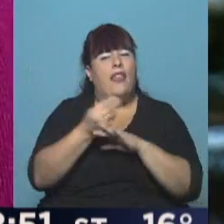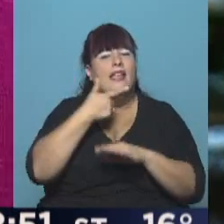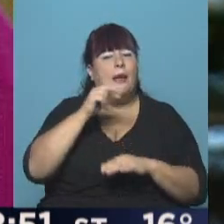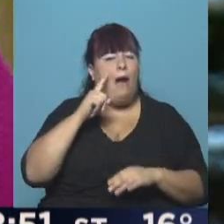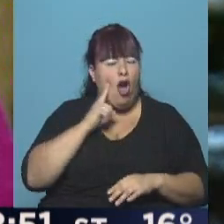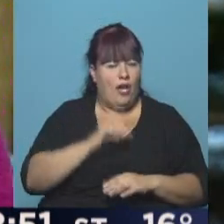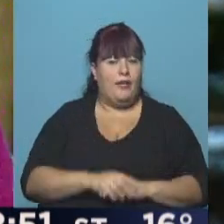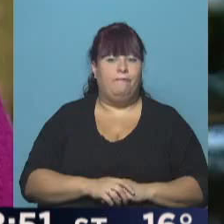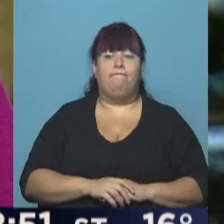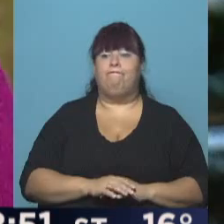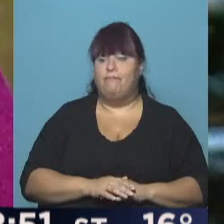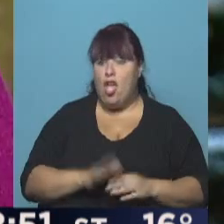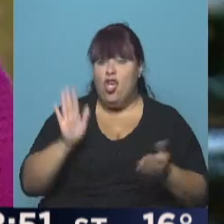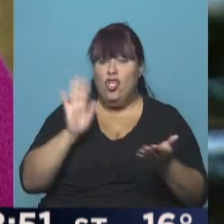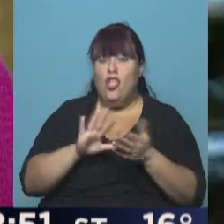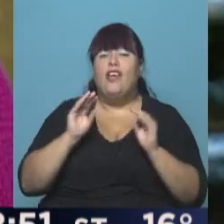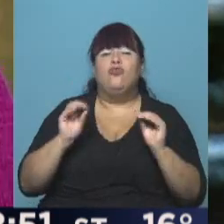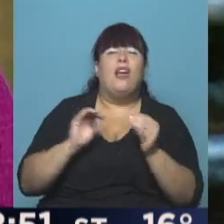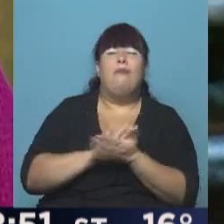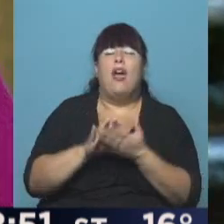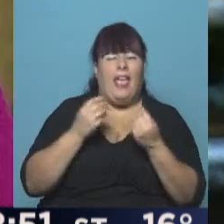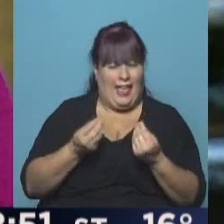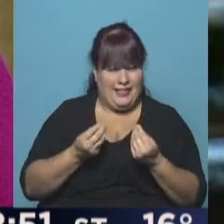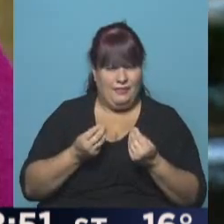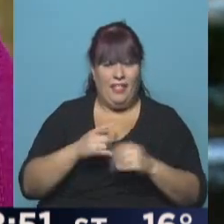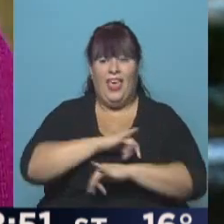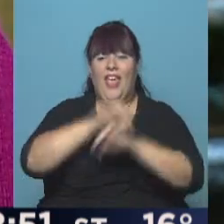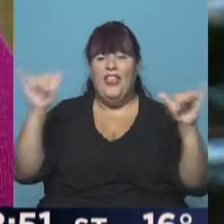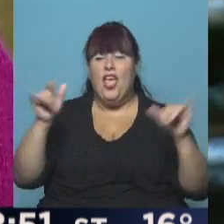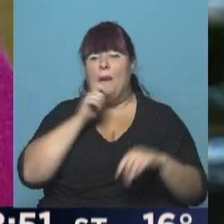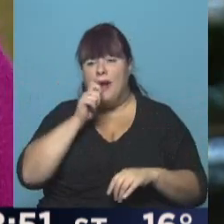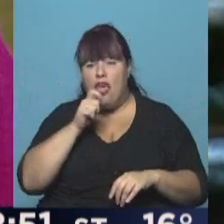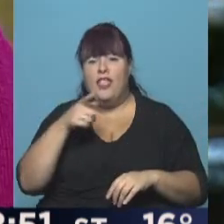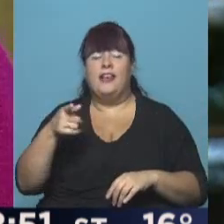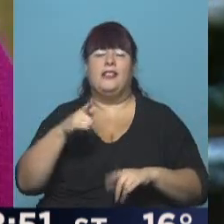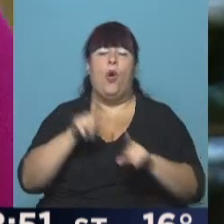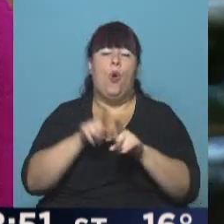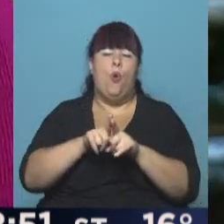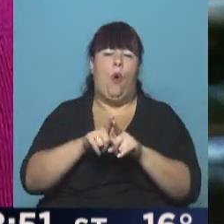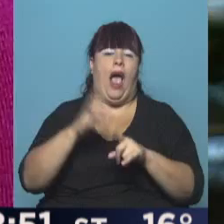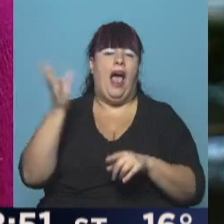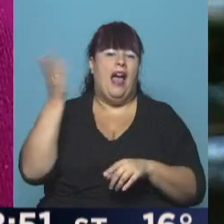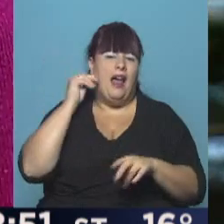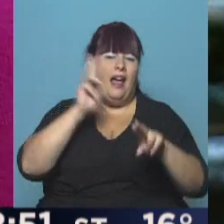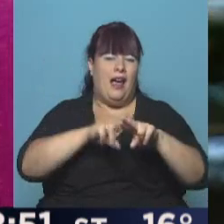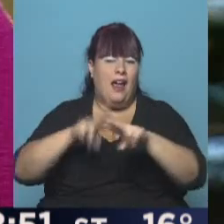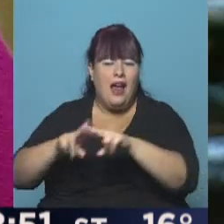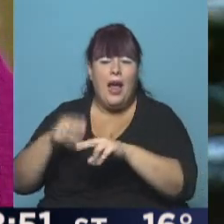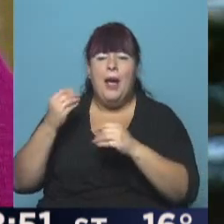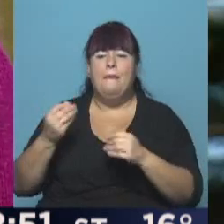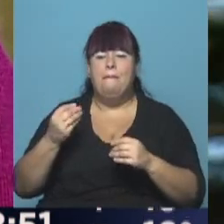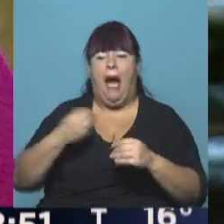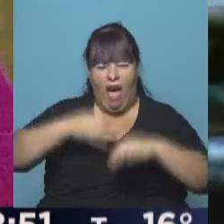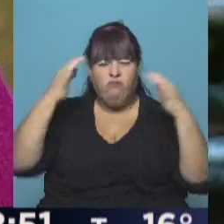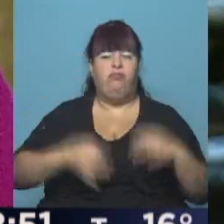Sampaoli? A ver, lo que es desprolijo es que anuncien a la prensa, que hagan audios editados para dar